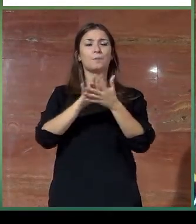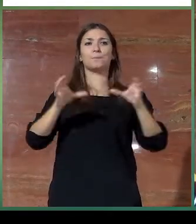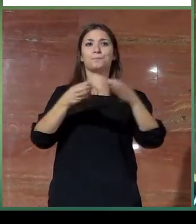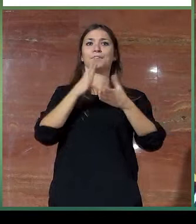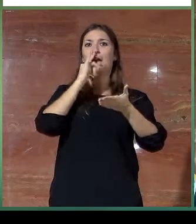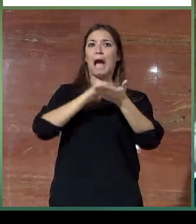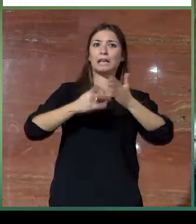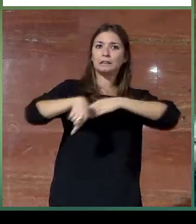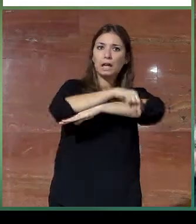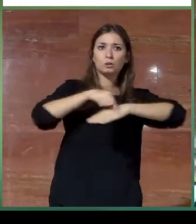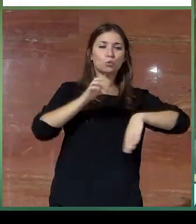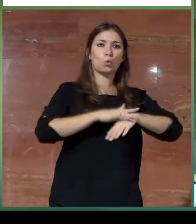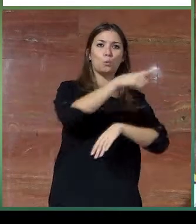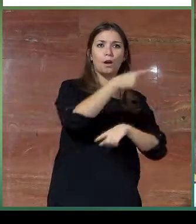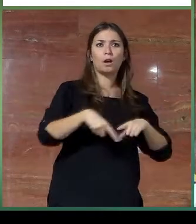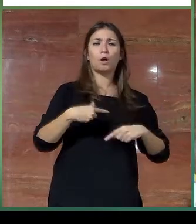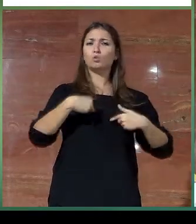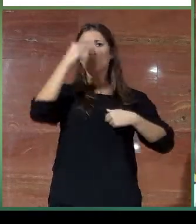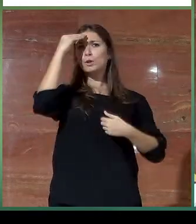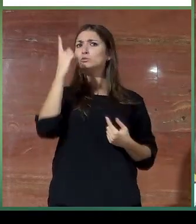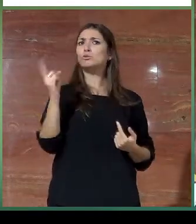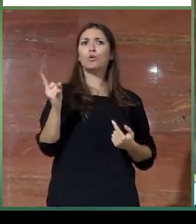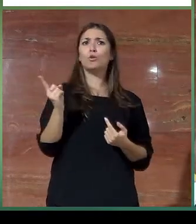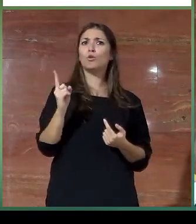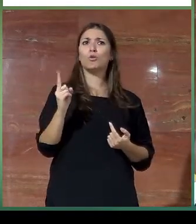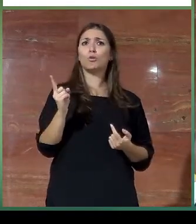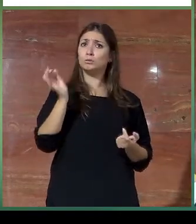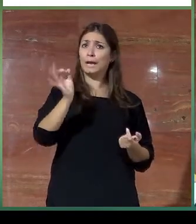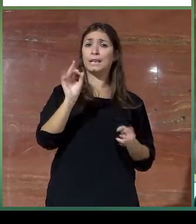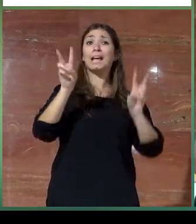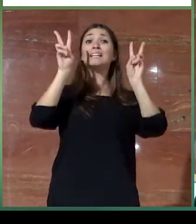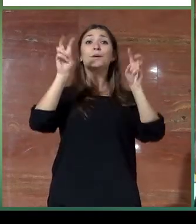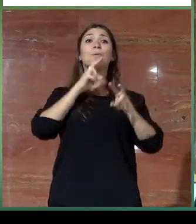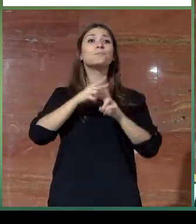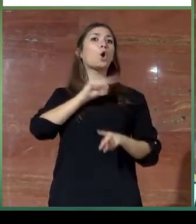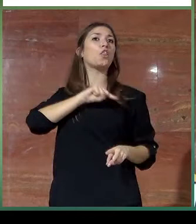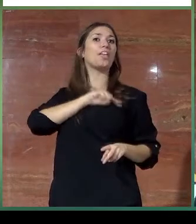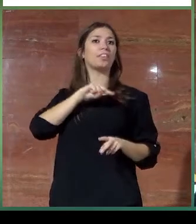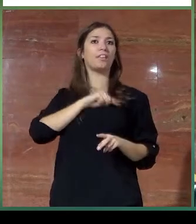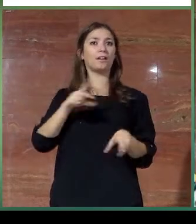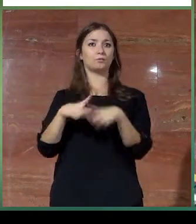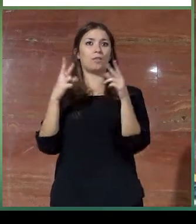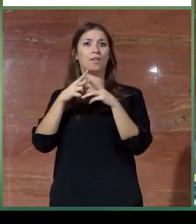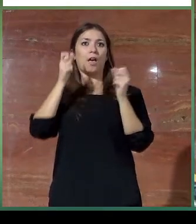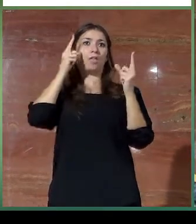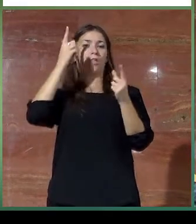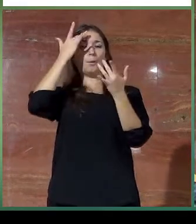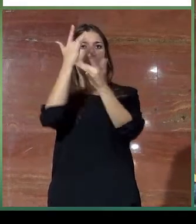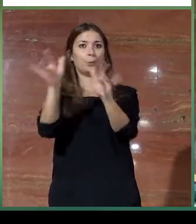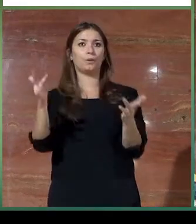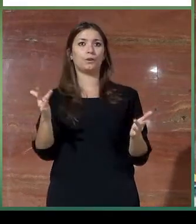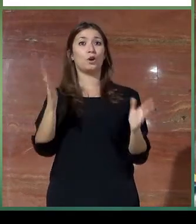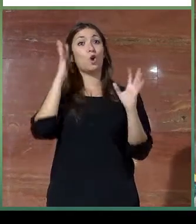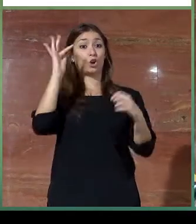hacia el colectivo, cuando yo pienso que efectivamente es un tema de concienciación de la sociedad y pienso yo que